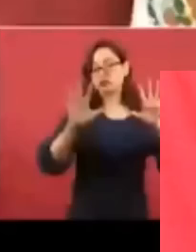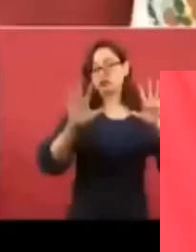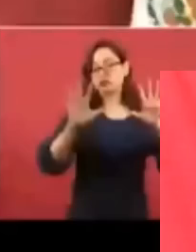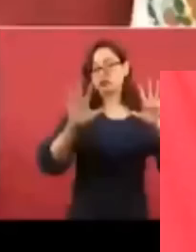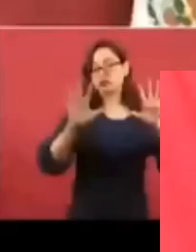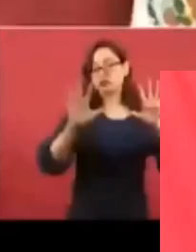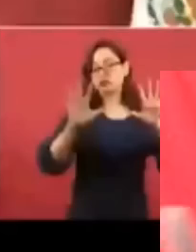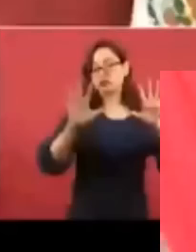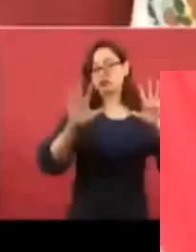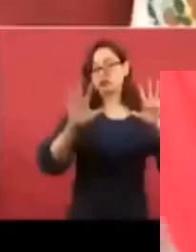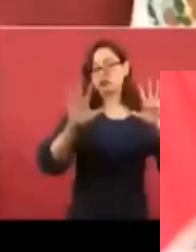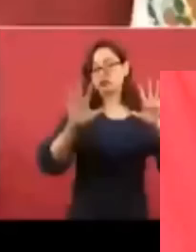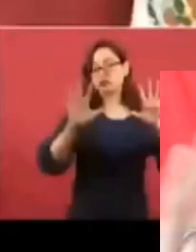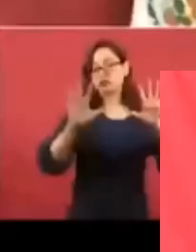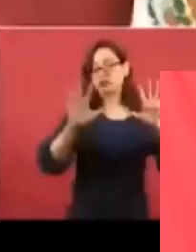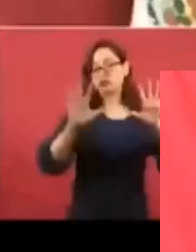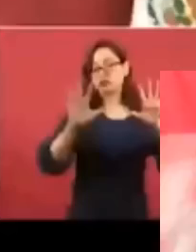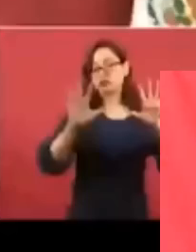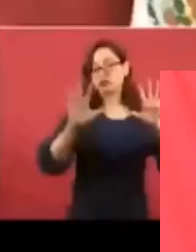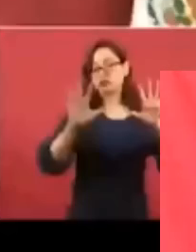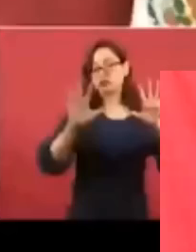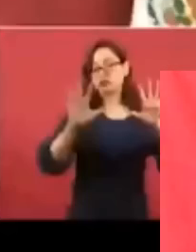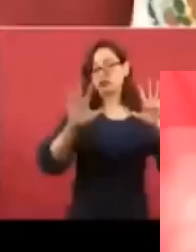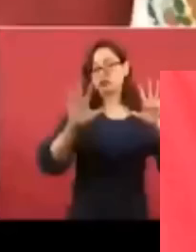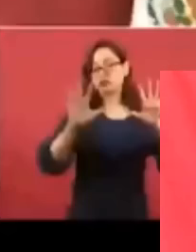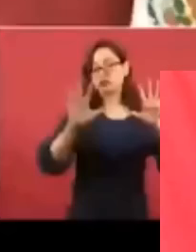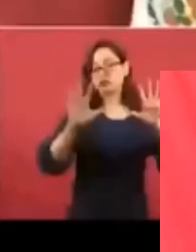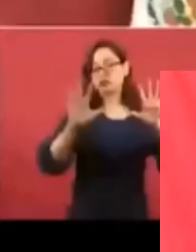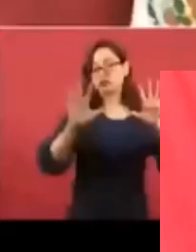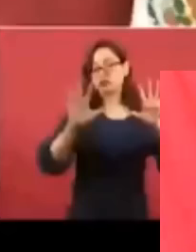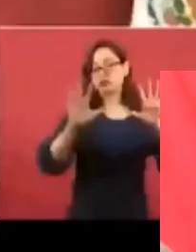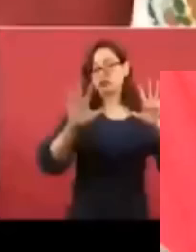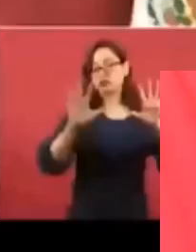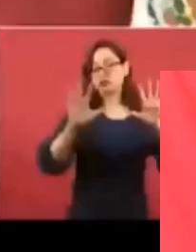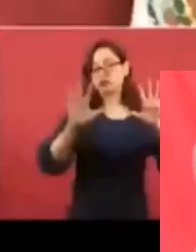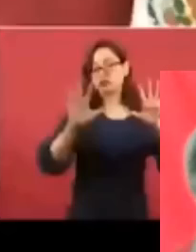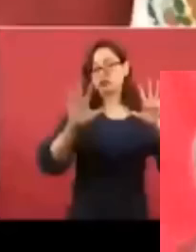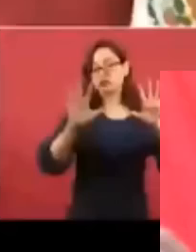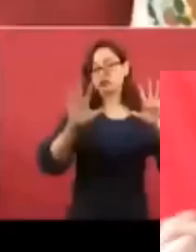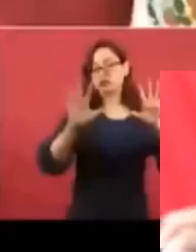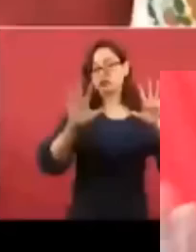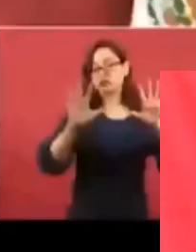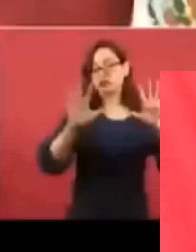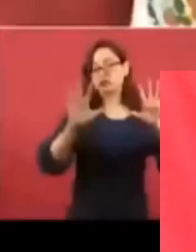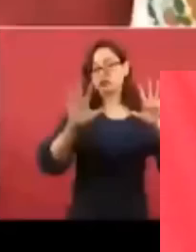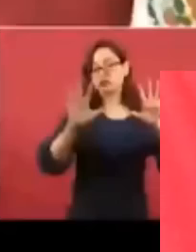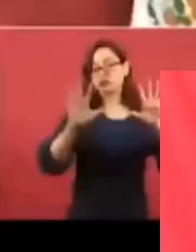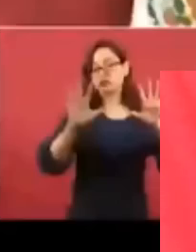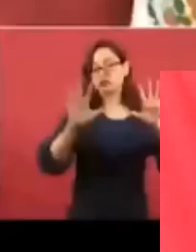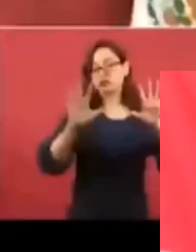otras dos cositas por ahí pero compás de las 100 cosas que prometió llevan noventa y tantas y este y nadie lo puede